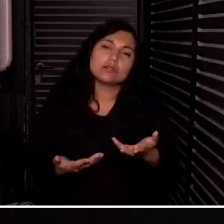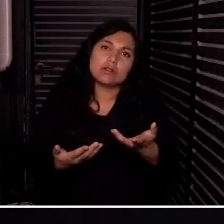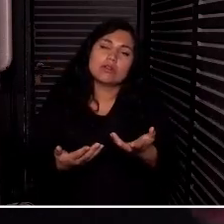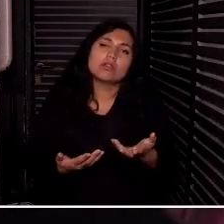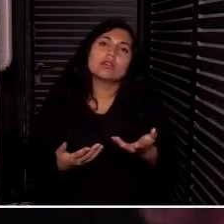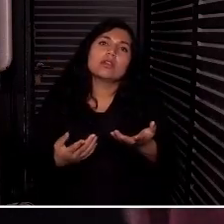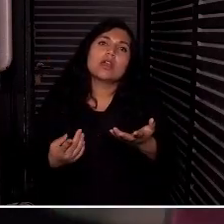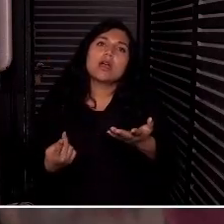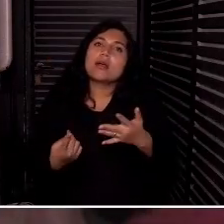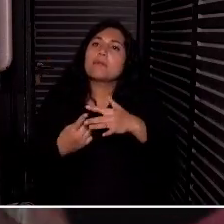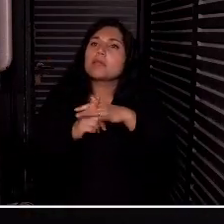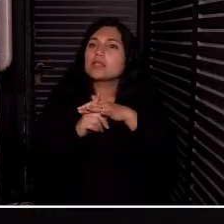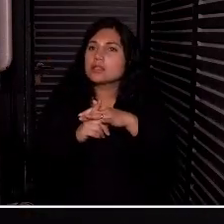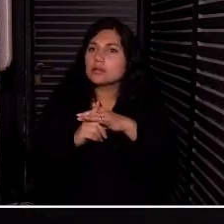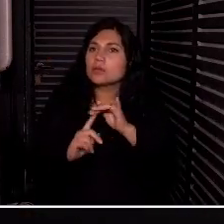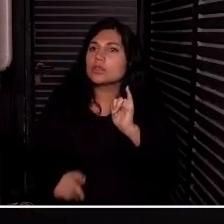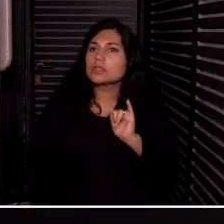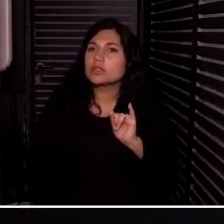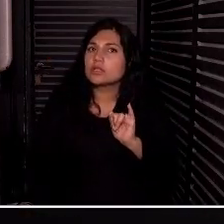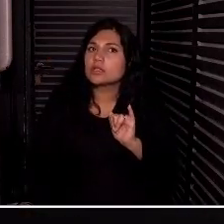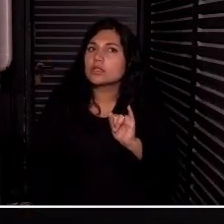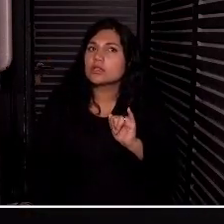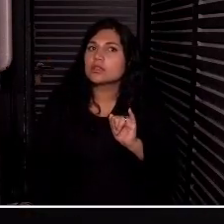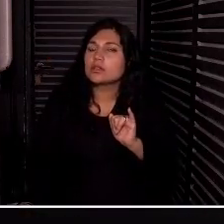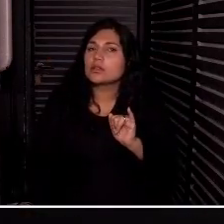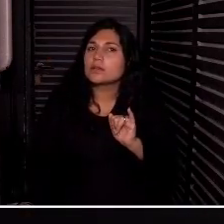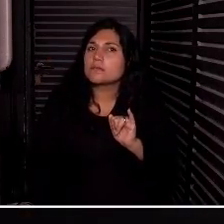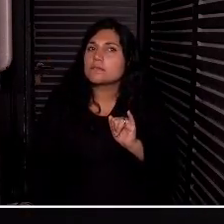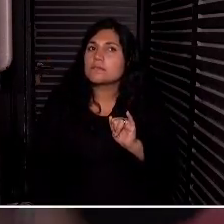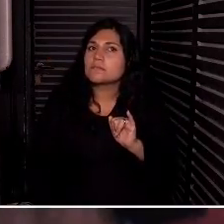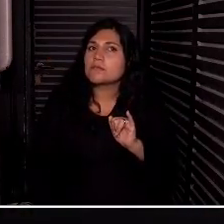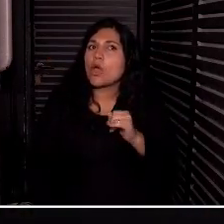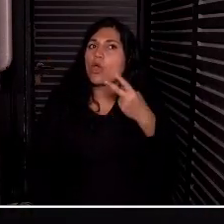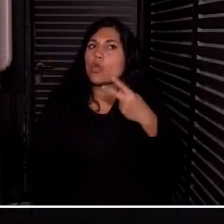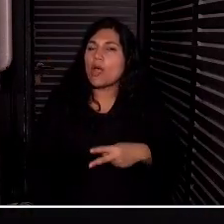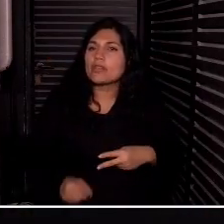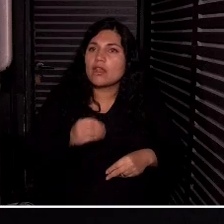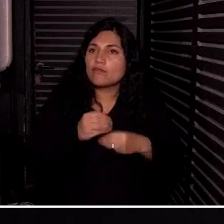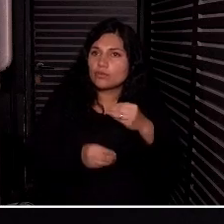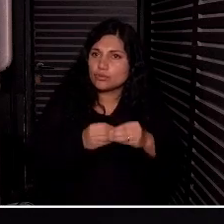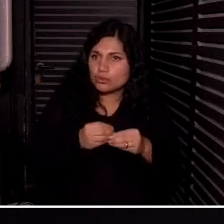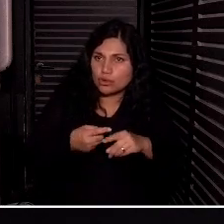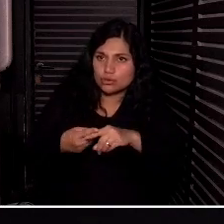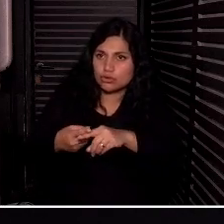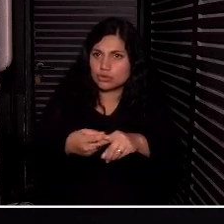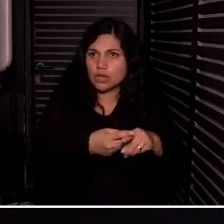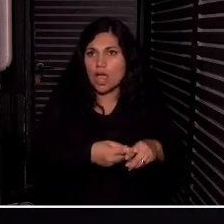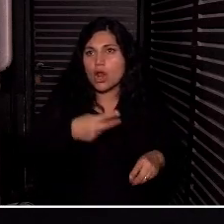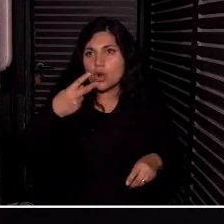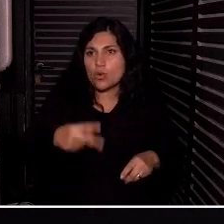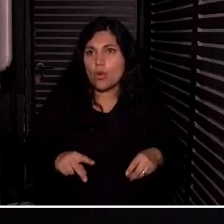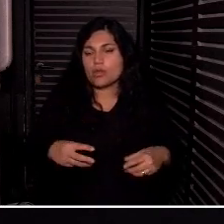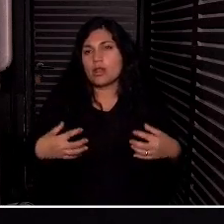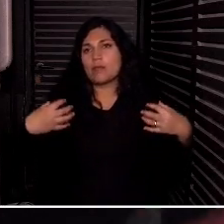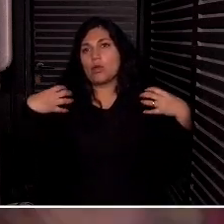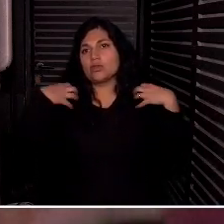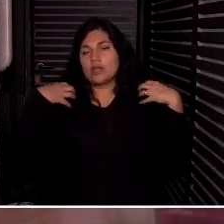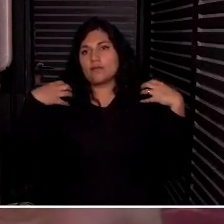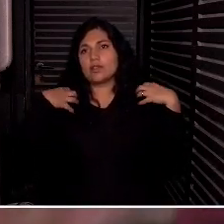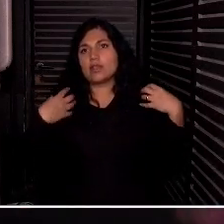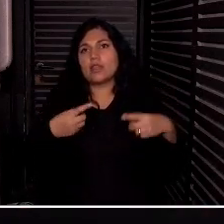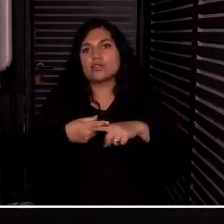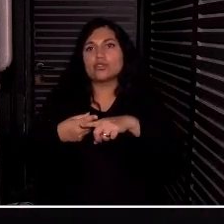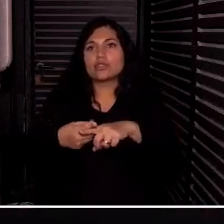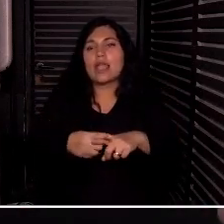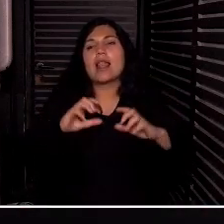principio bajemos a nuestra realidad a nuestra función social a nuestra responsabilidad profesional a la lógica